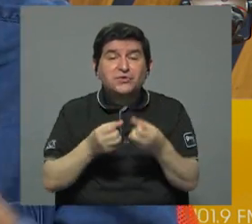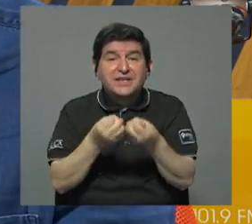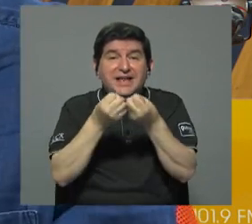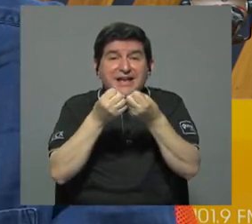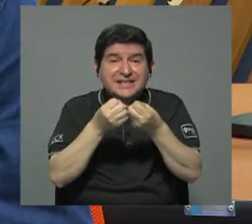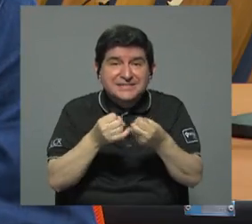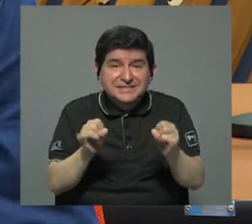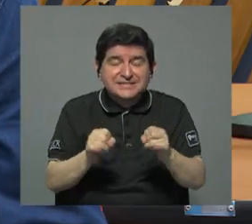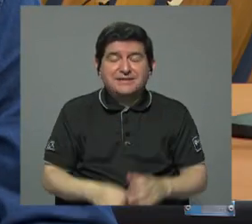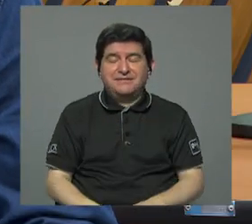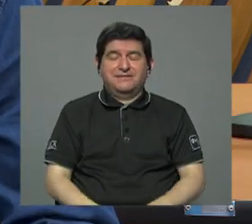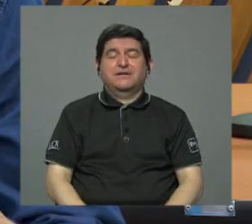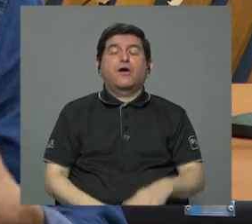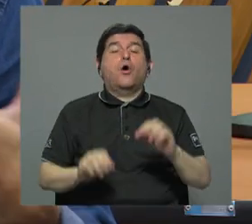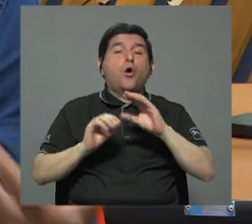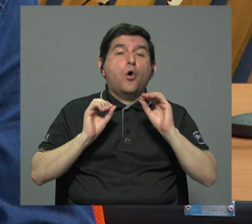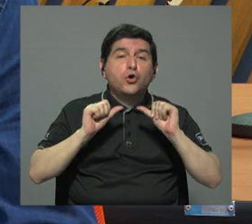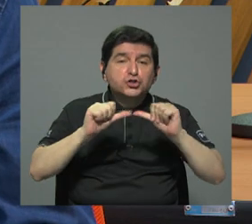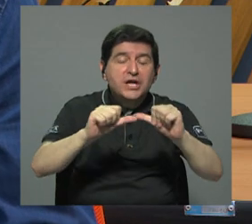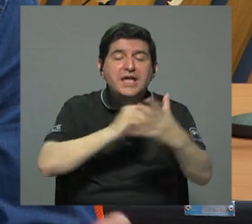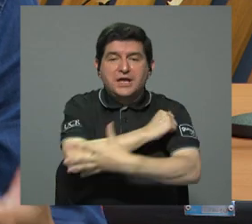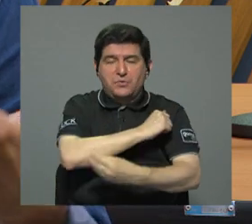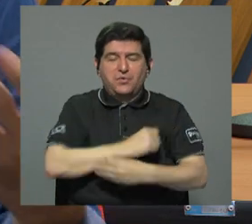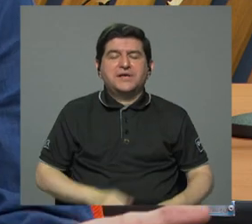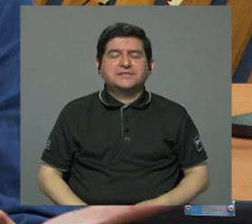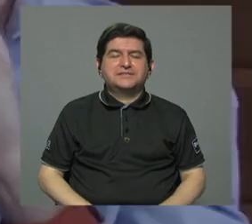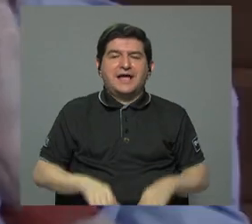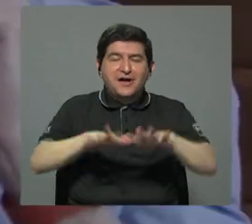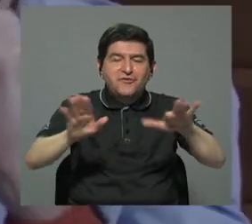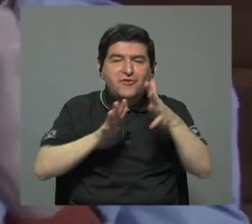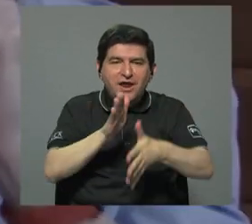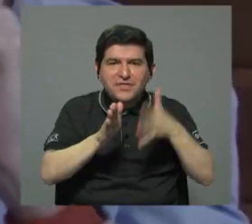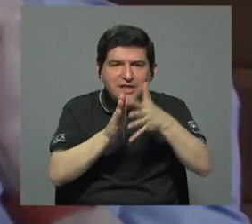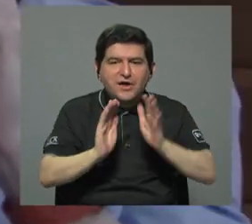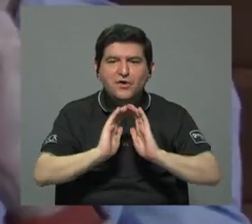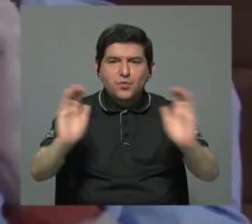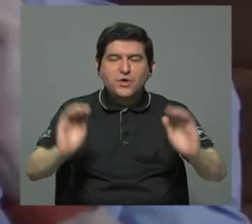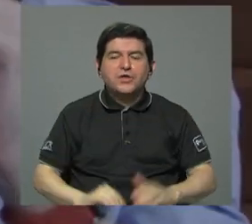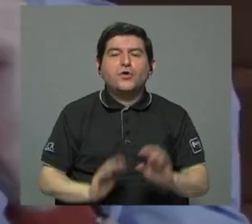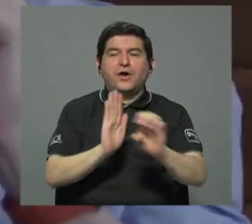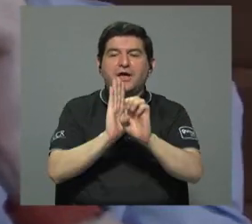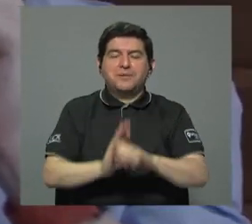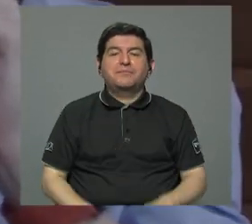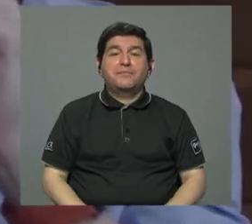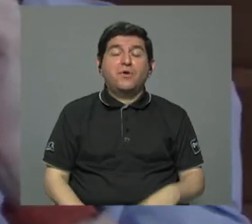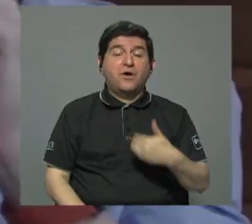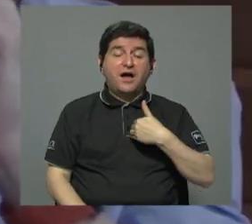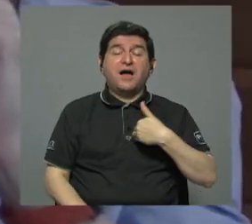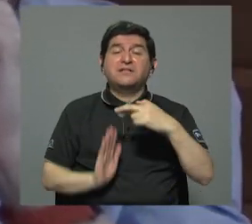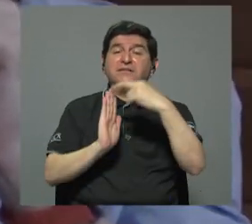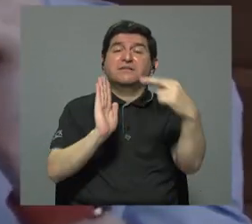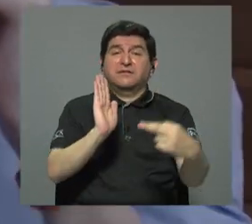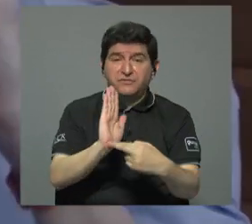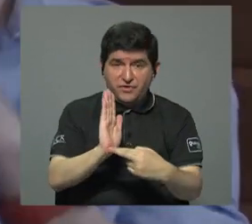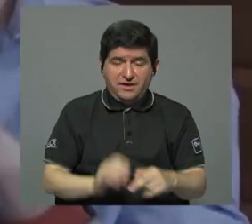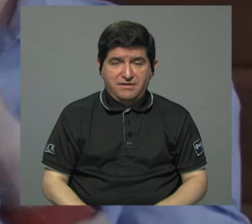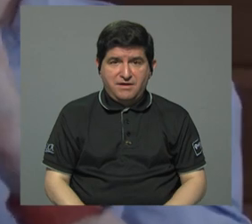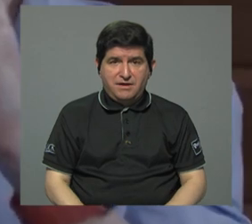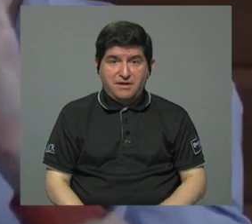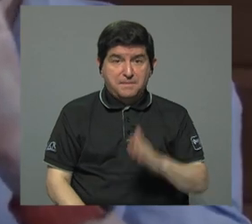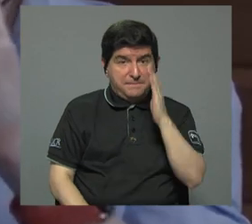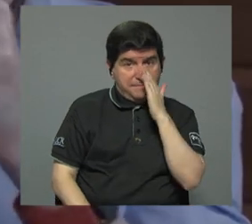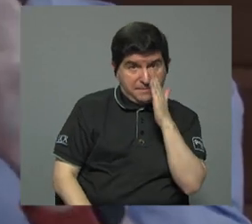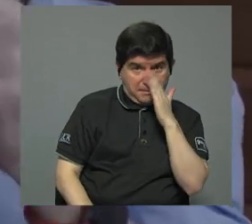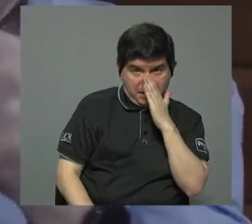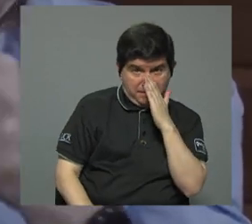de pobreza. Feinzeig puso a la red de cuidado infantil como un ejemplo. La red de cuidado infantil tiene una regla que si la madre,